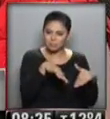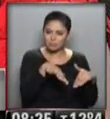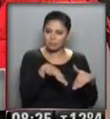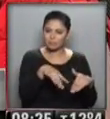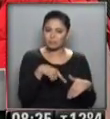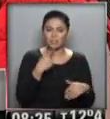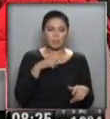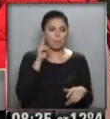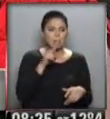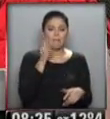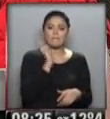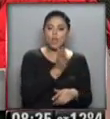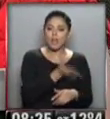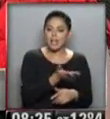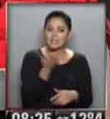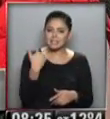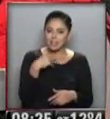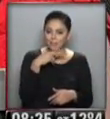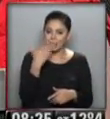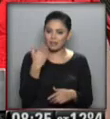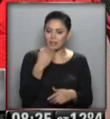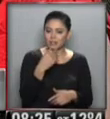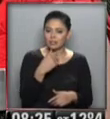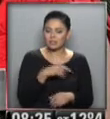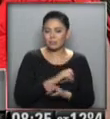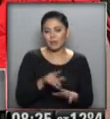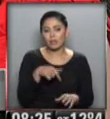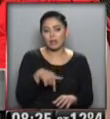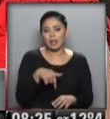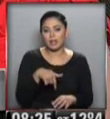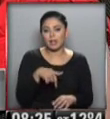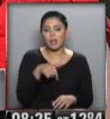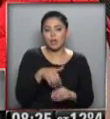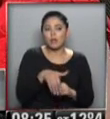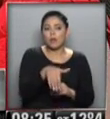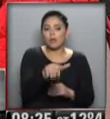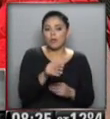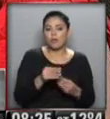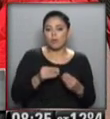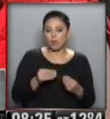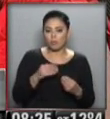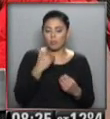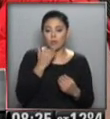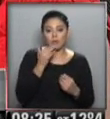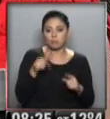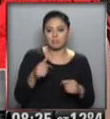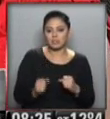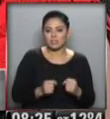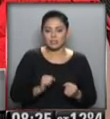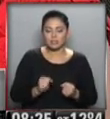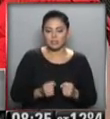los maltratos que recibieron lo peor es que no saben cómo va a seguir esto la incertidumbre